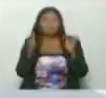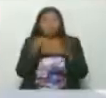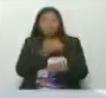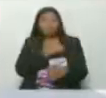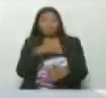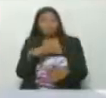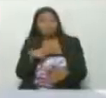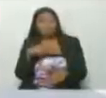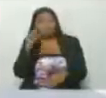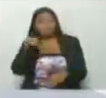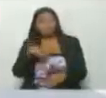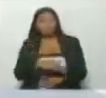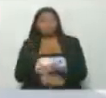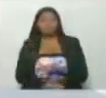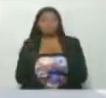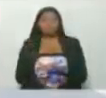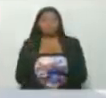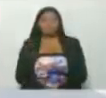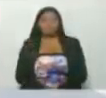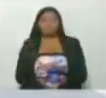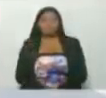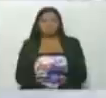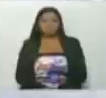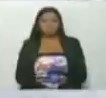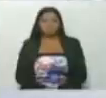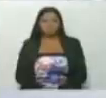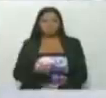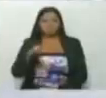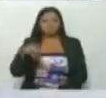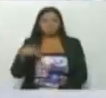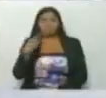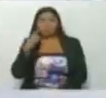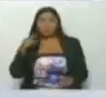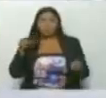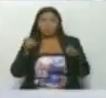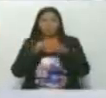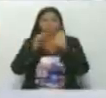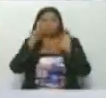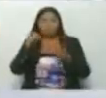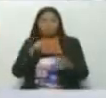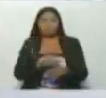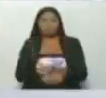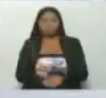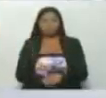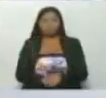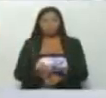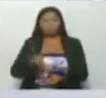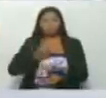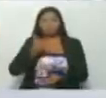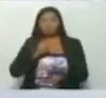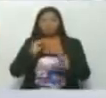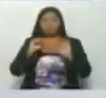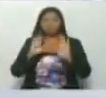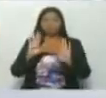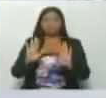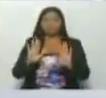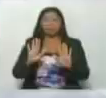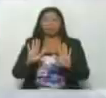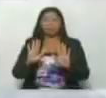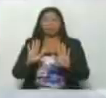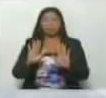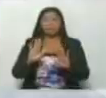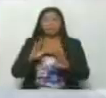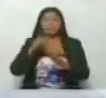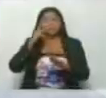privado incluso piden por allí porque aprovechar eso sí aprovechó que lo detuvo ya juré porque hablan